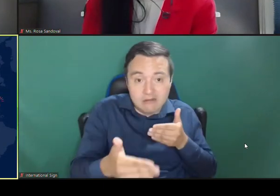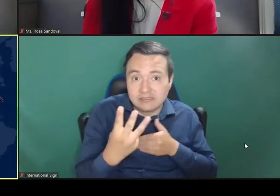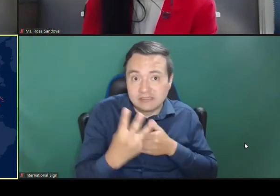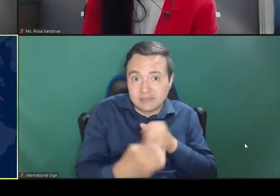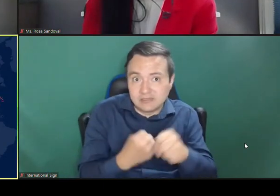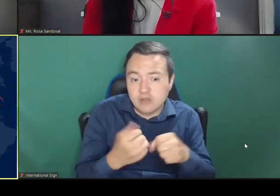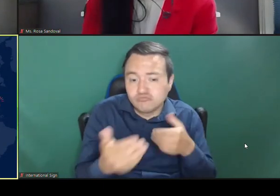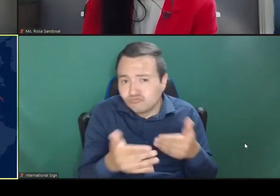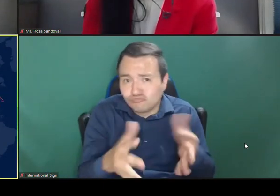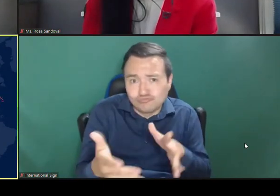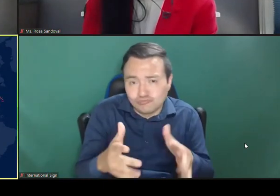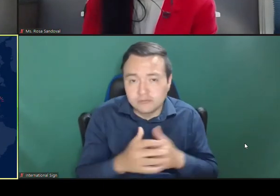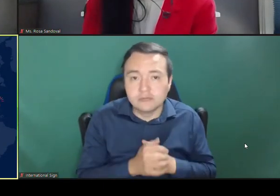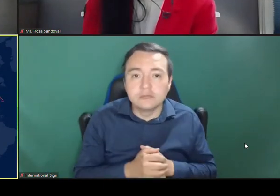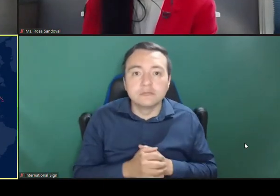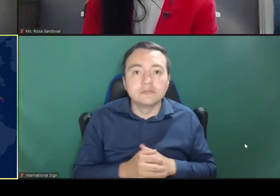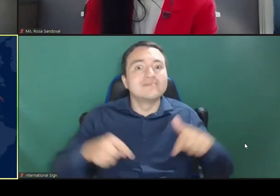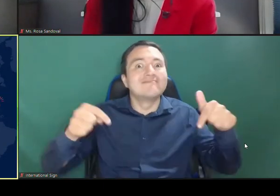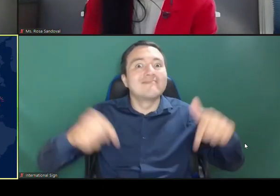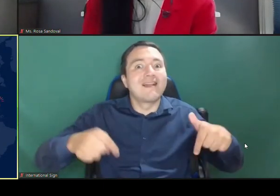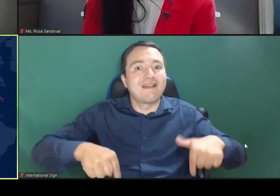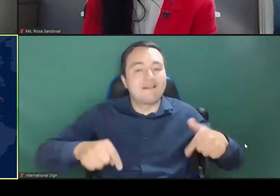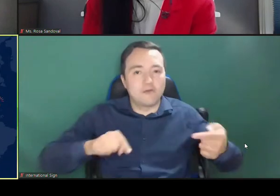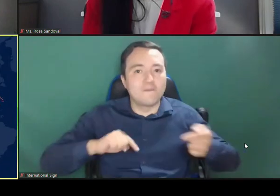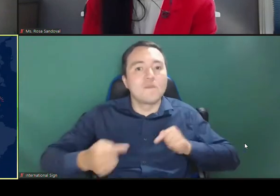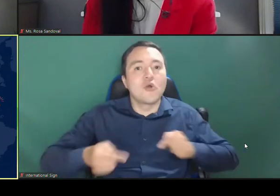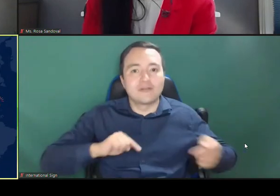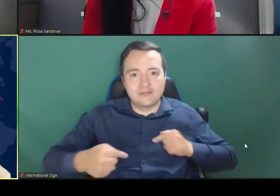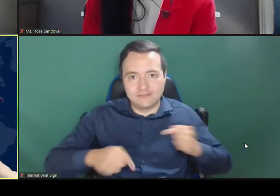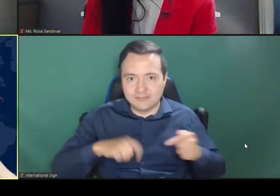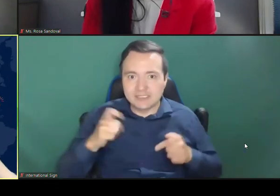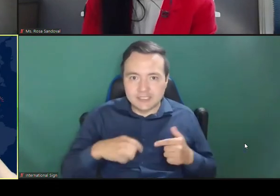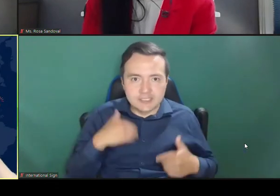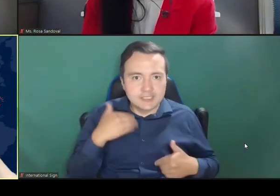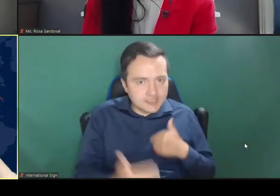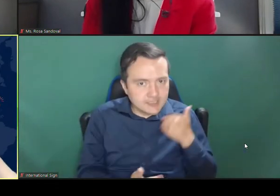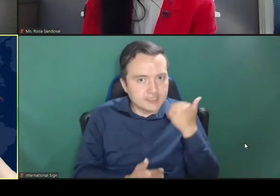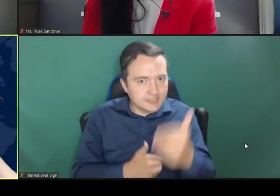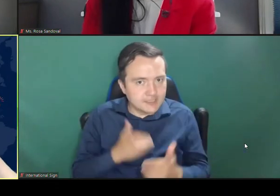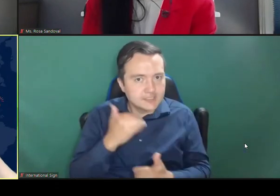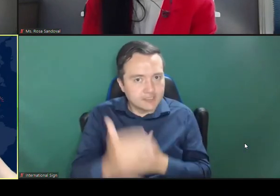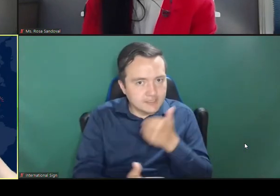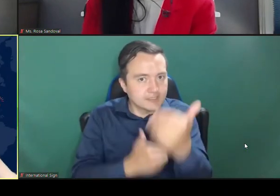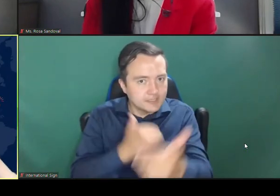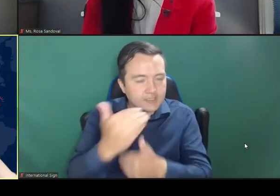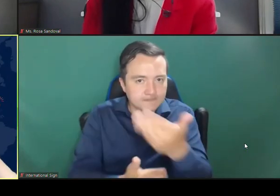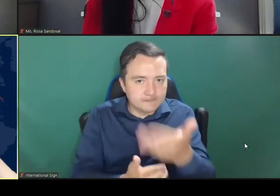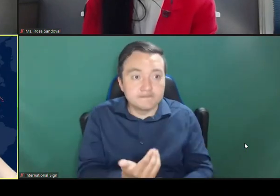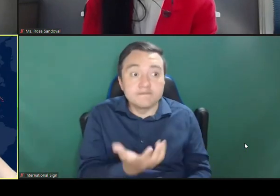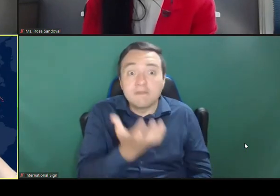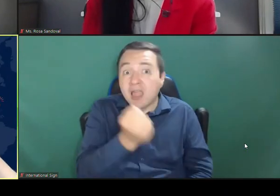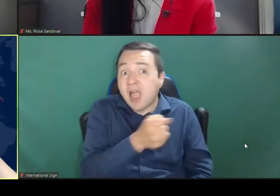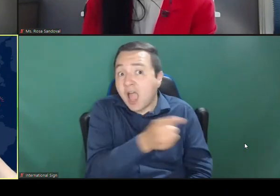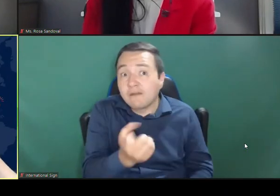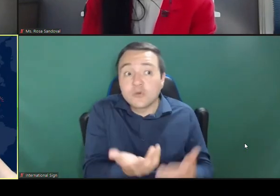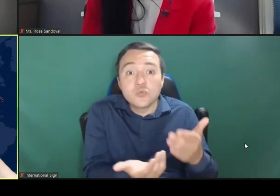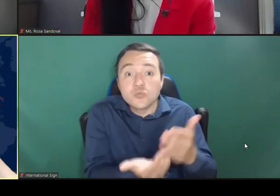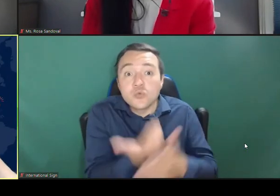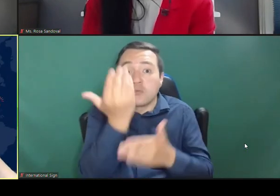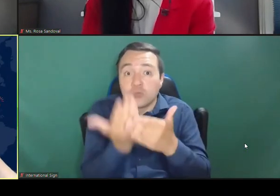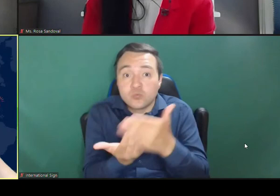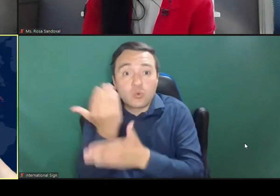edad la política que hay que avanzar y hay cosas nuevas hay nuevas modalidades virtuales